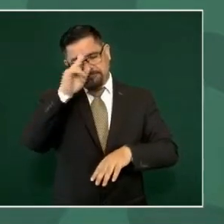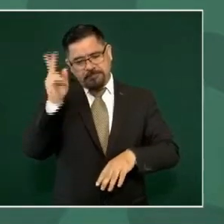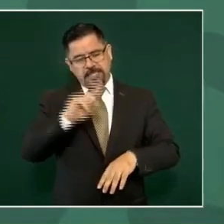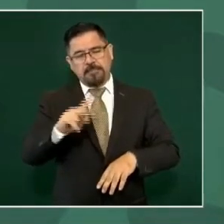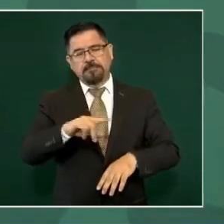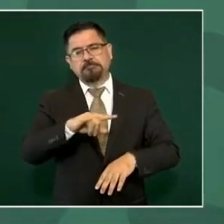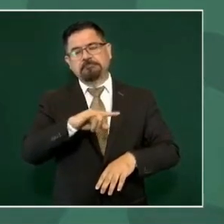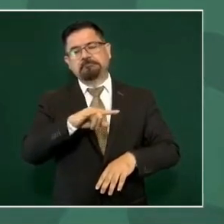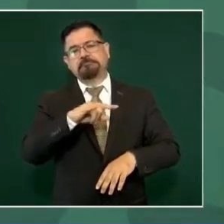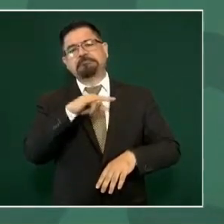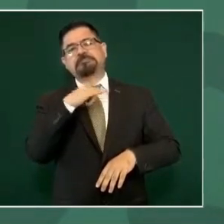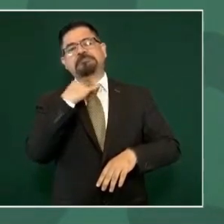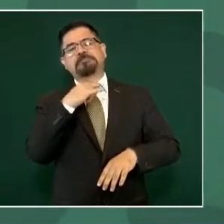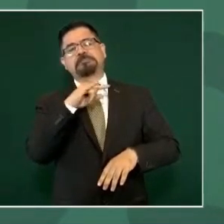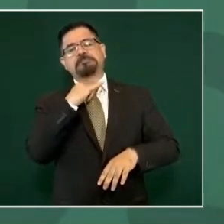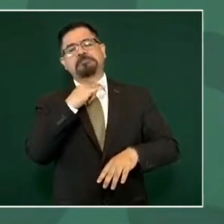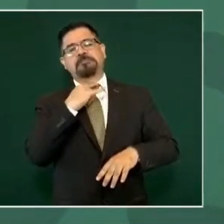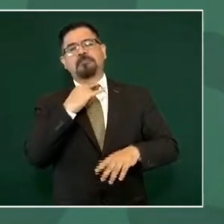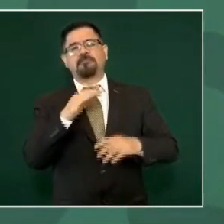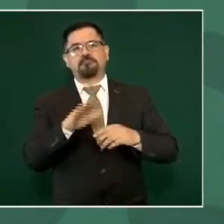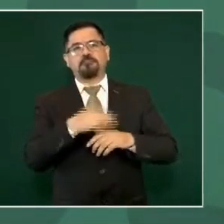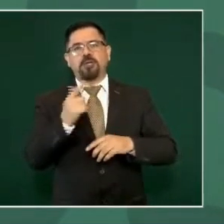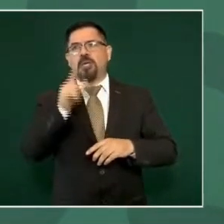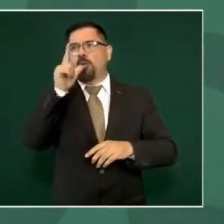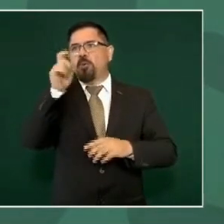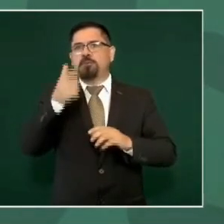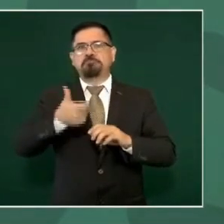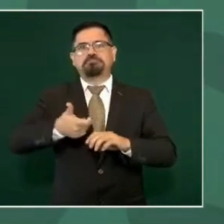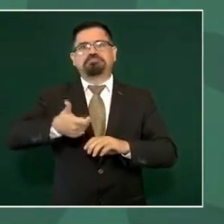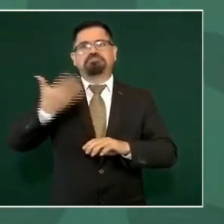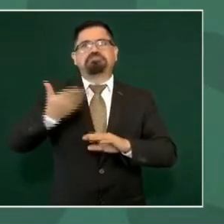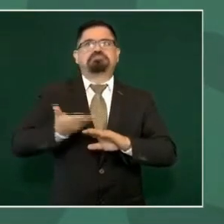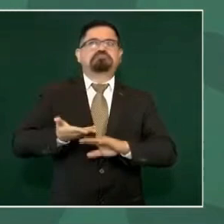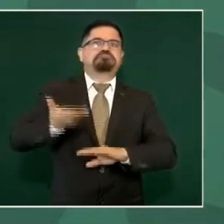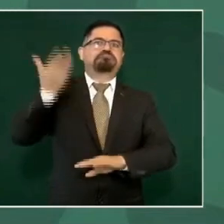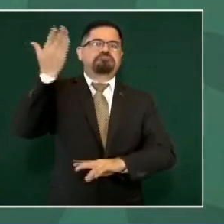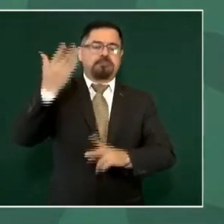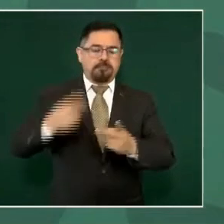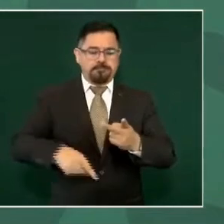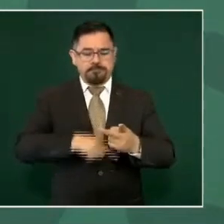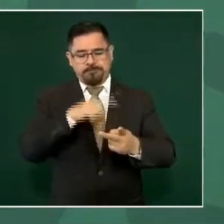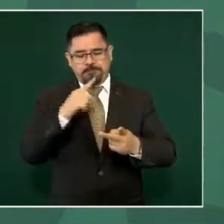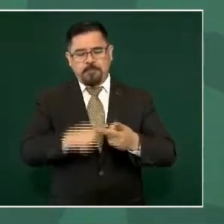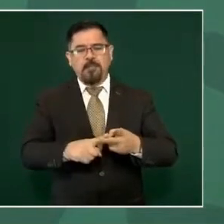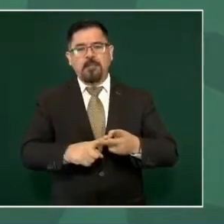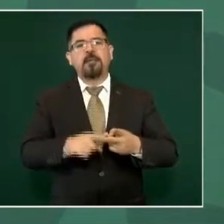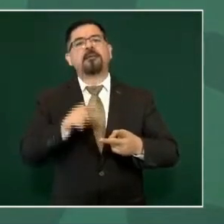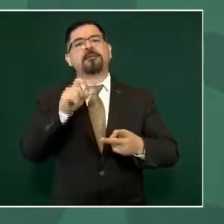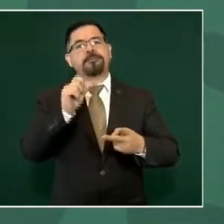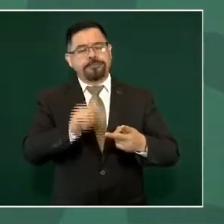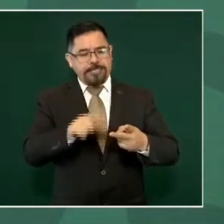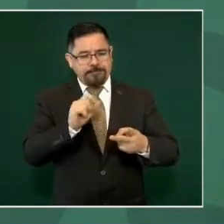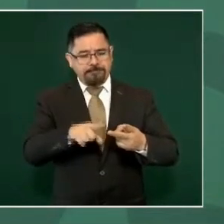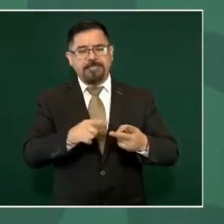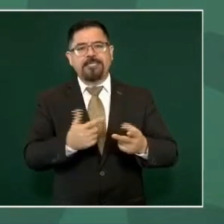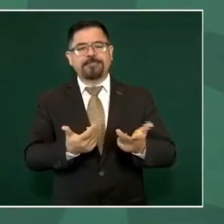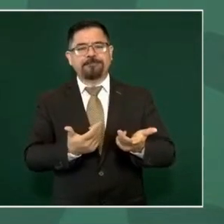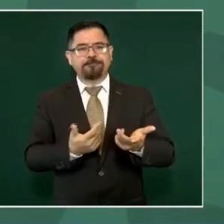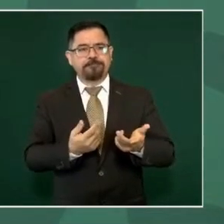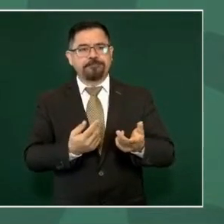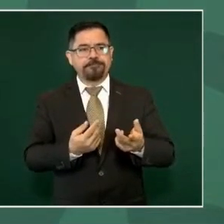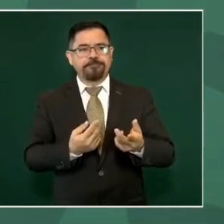porque a partir de ahí aumentó el precio de la luz, se empezaron a aplicar